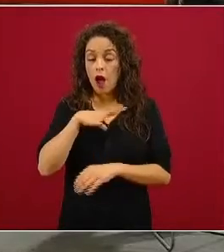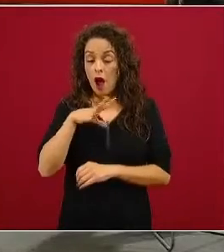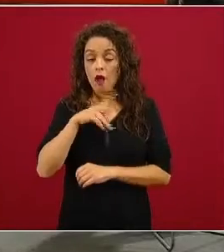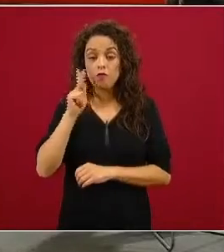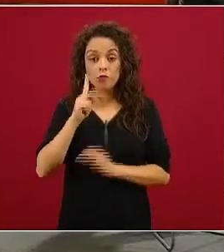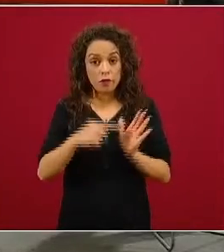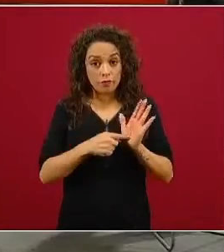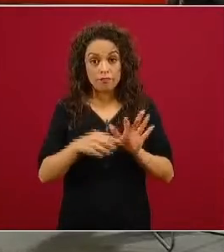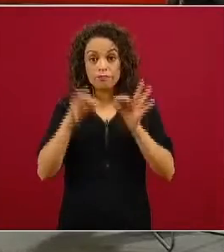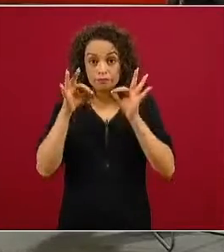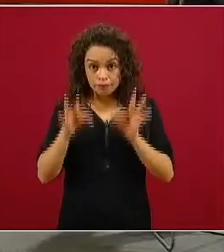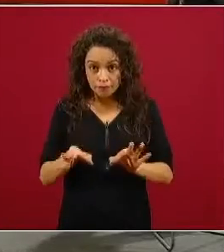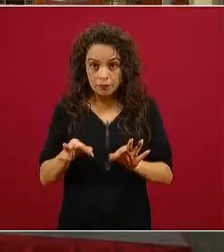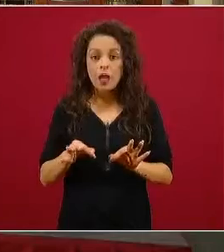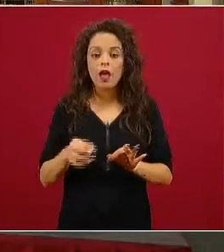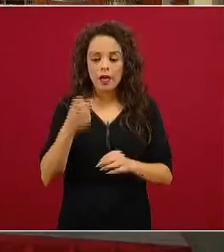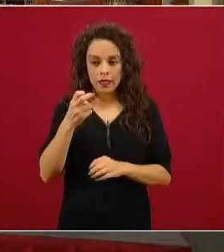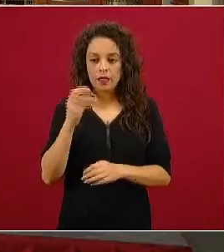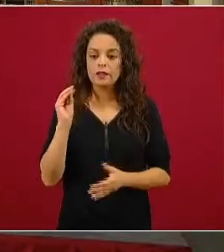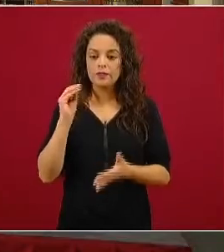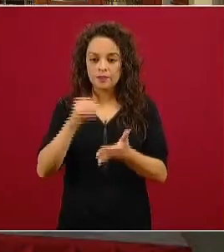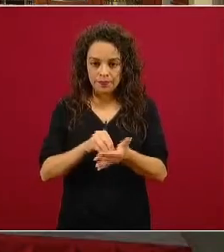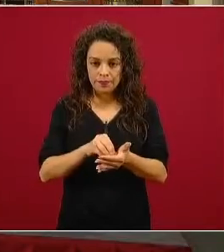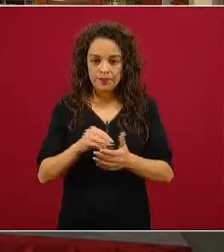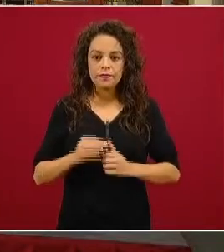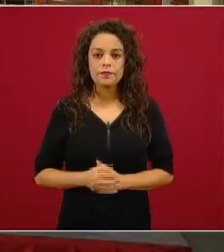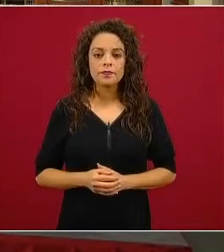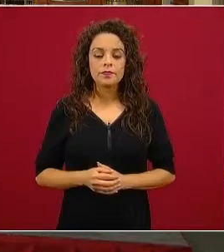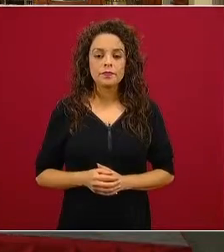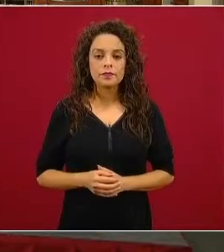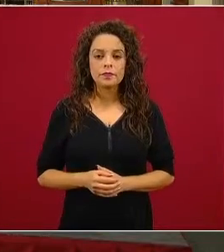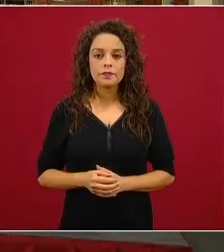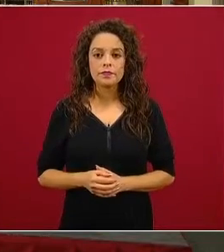de la pandemia, en el mes de marzo, un